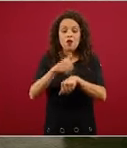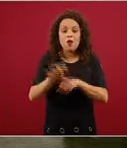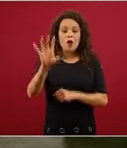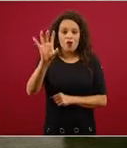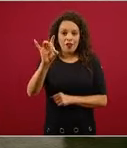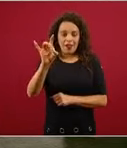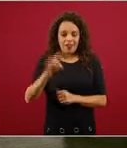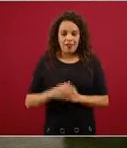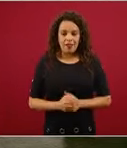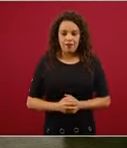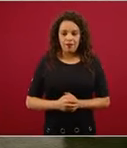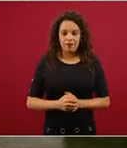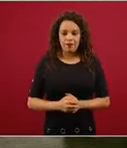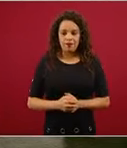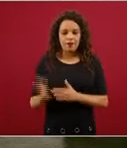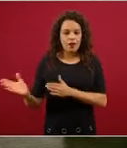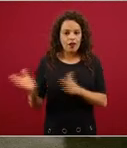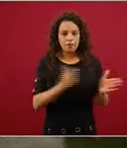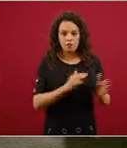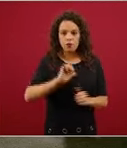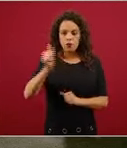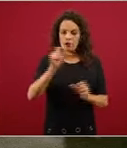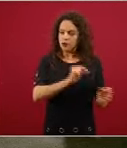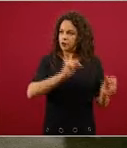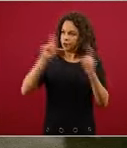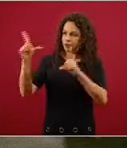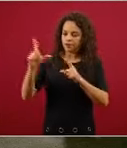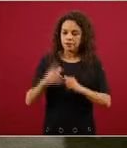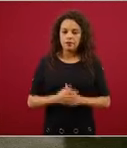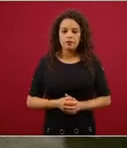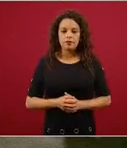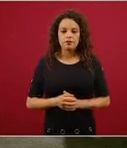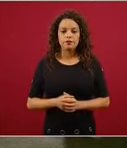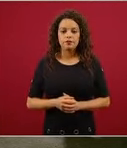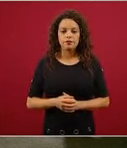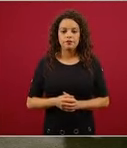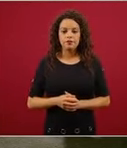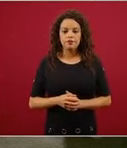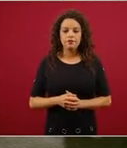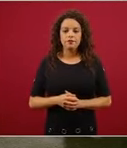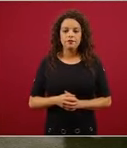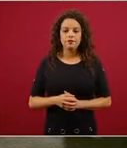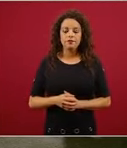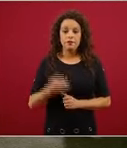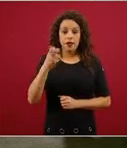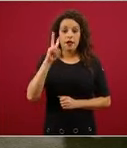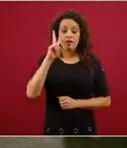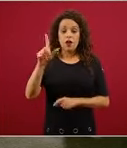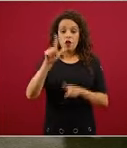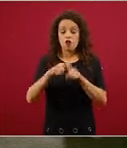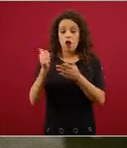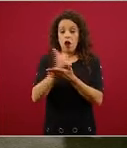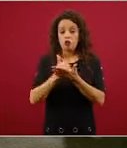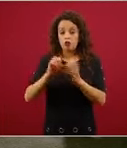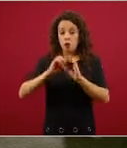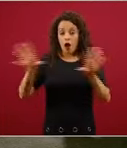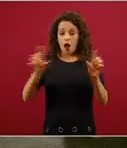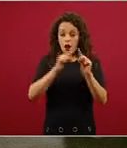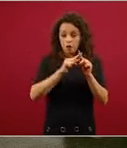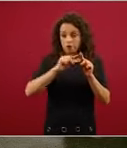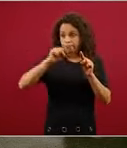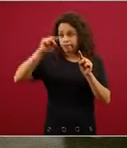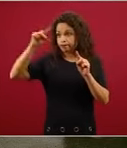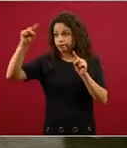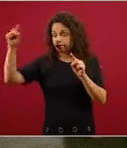a la siguiente diapositiva, vamos a ver los casos estimados. Aquí están en la curva de color azul claro.